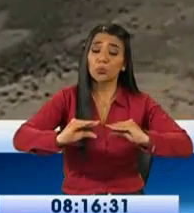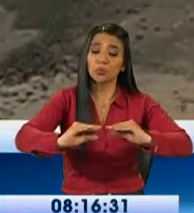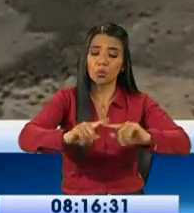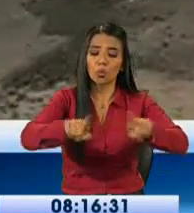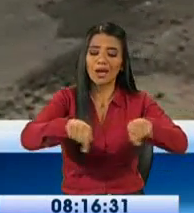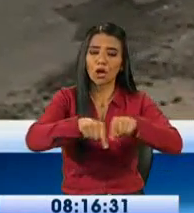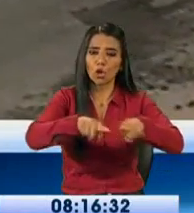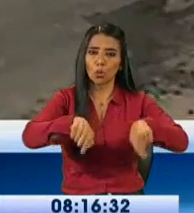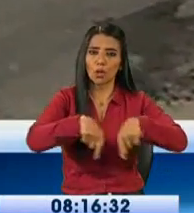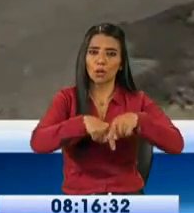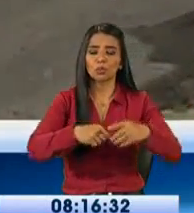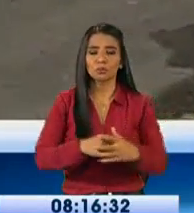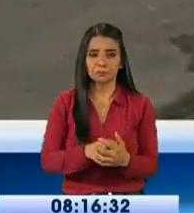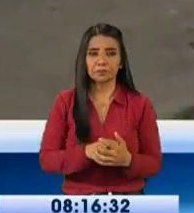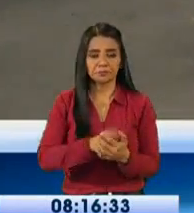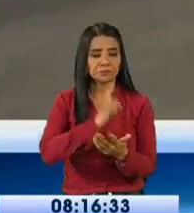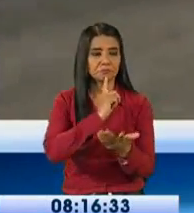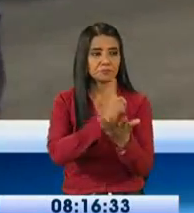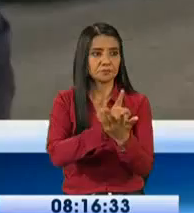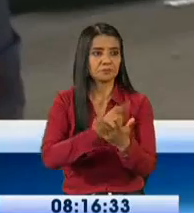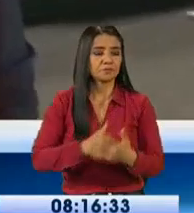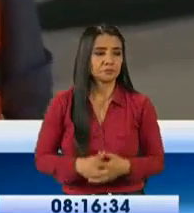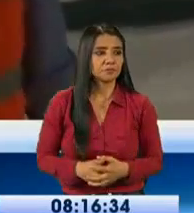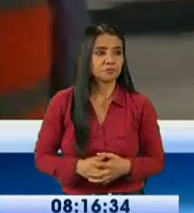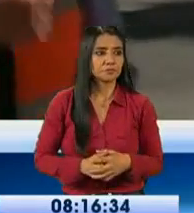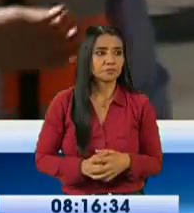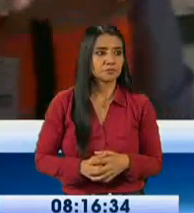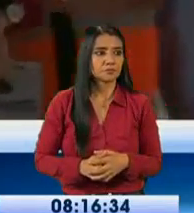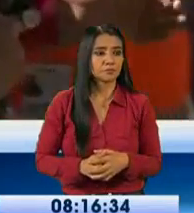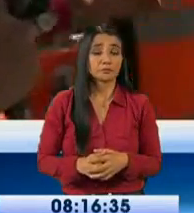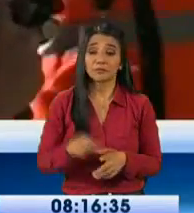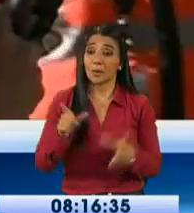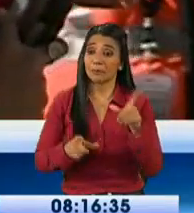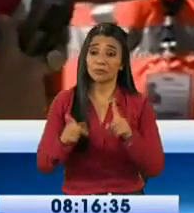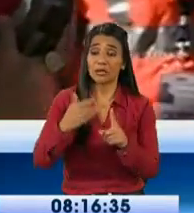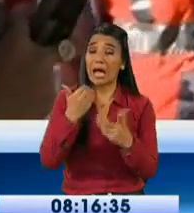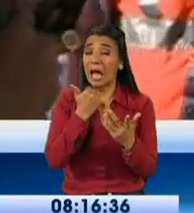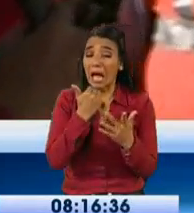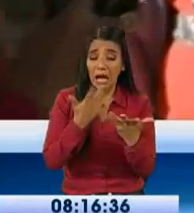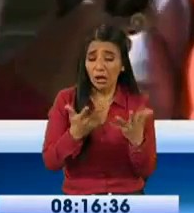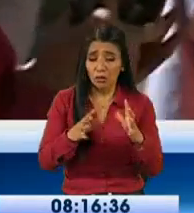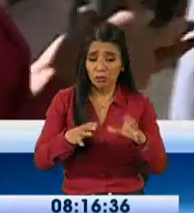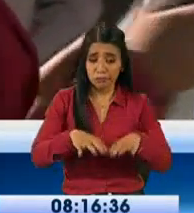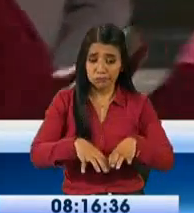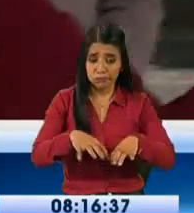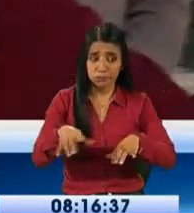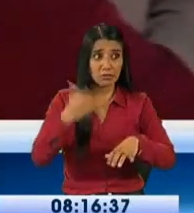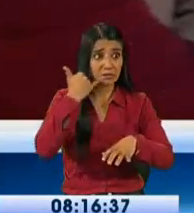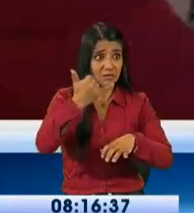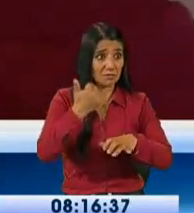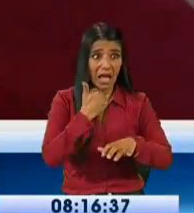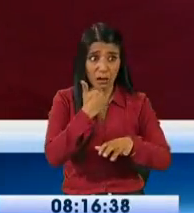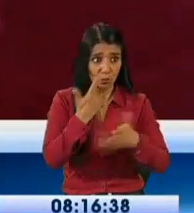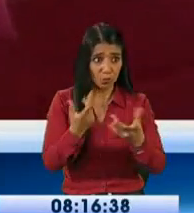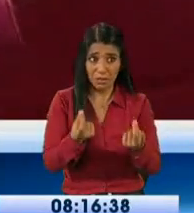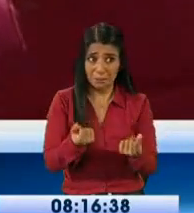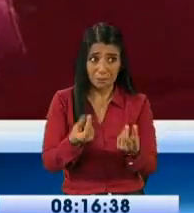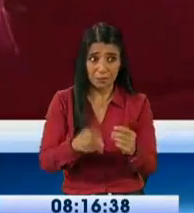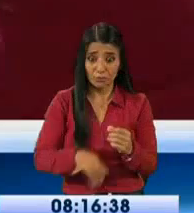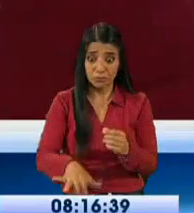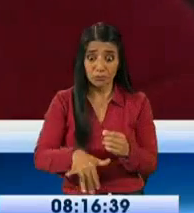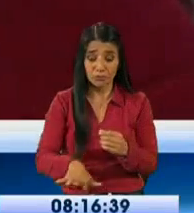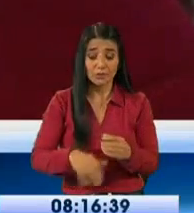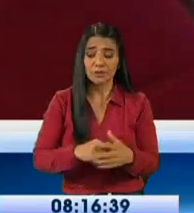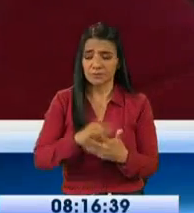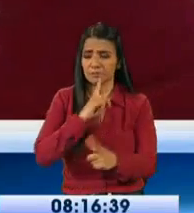un bache. Hacemos entonces el llamado también a la ciudadanía para que de inmediato, antes de que se pueda llamar la calzada, ya se comunique con ustedes. Así es, como le